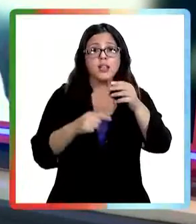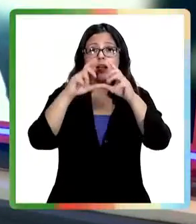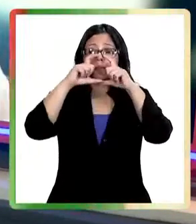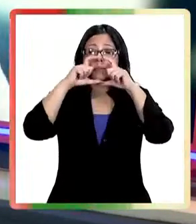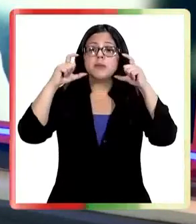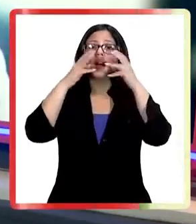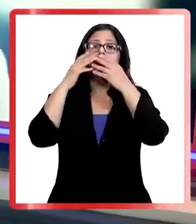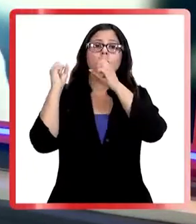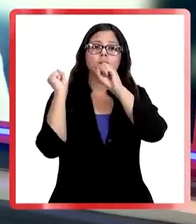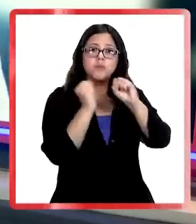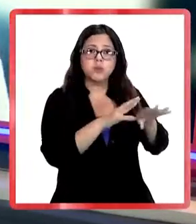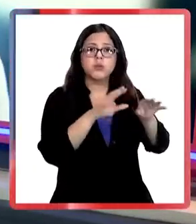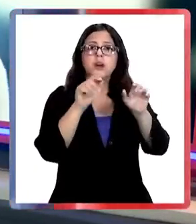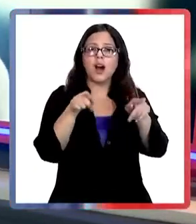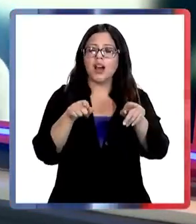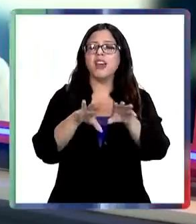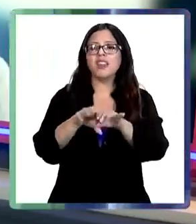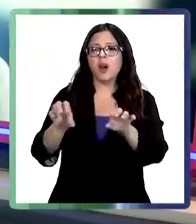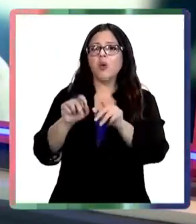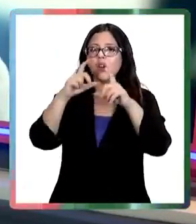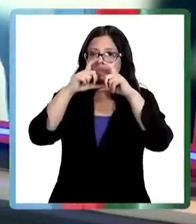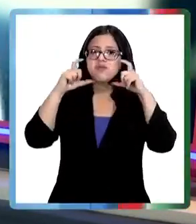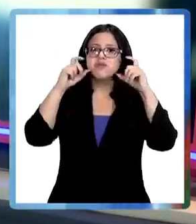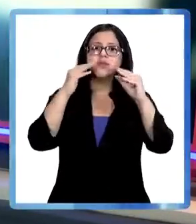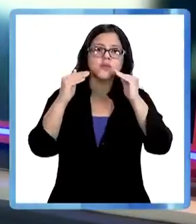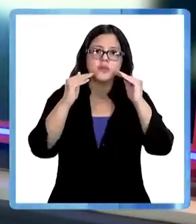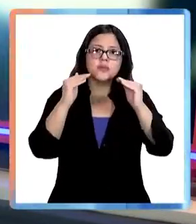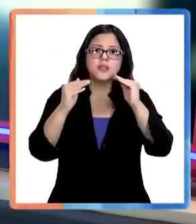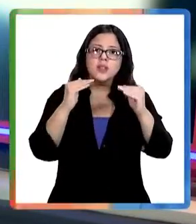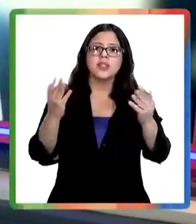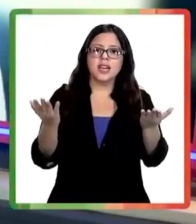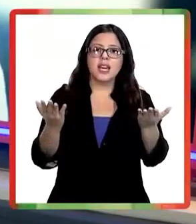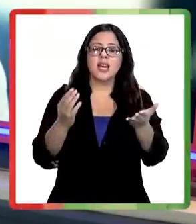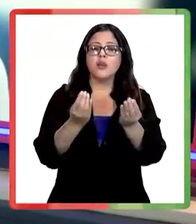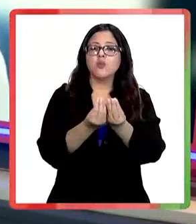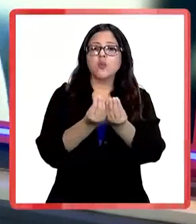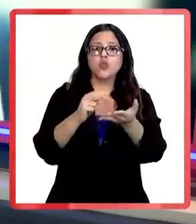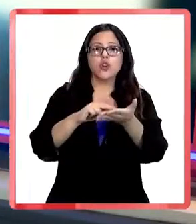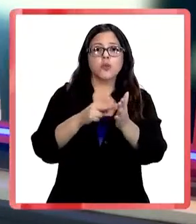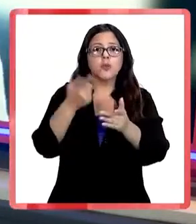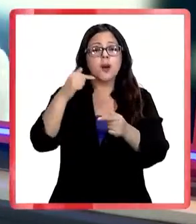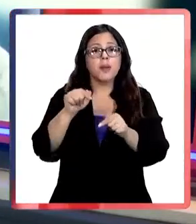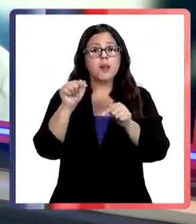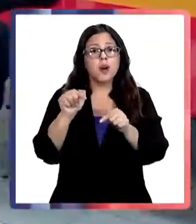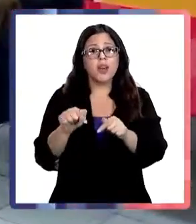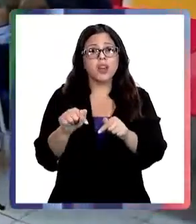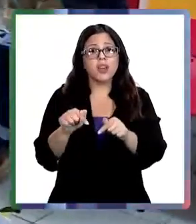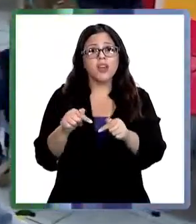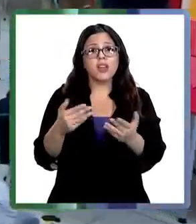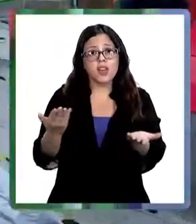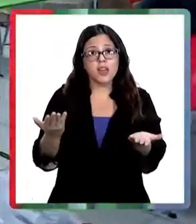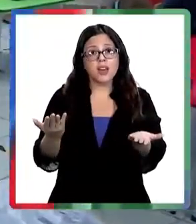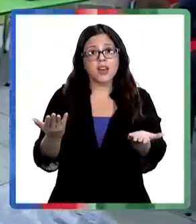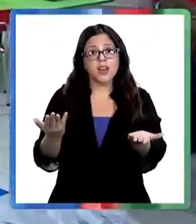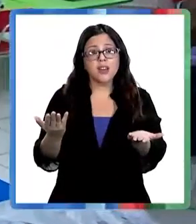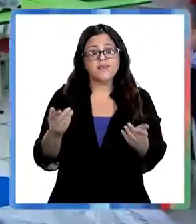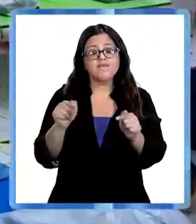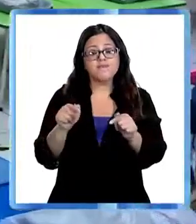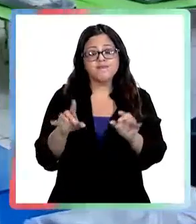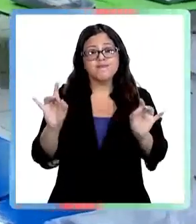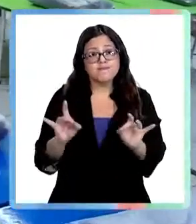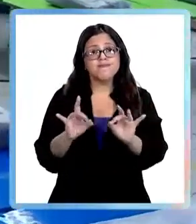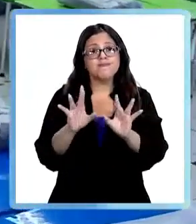Podemos discutir, estábamos muchos de acuerdo en que la mascarilla en los niños estábamos trayendo muchos problemas, pero uno de los costos que teníamos que pagar era esta